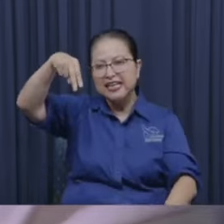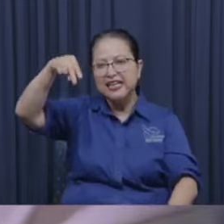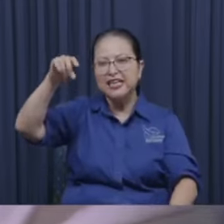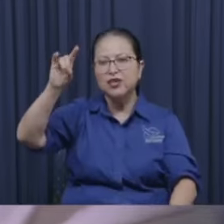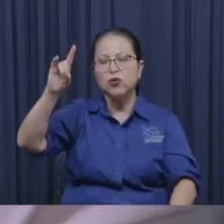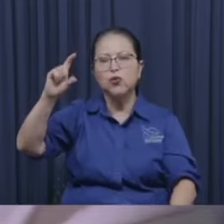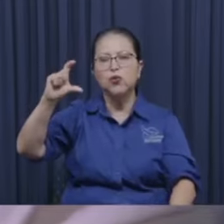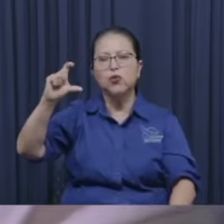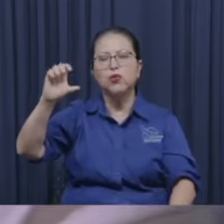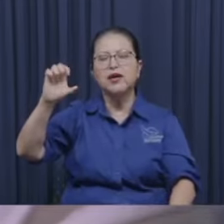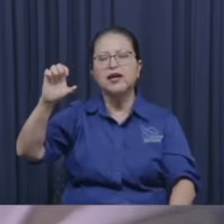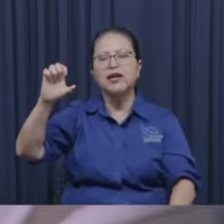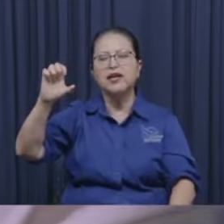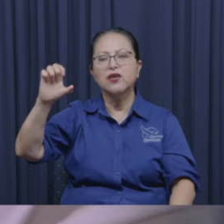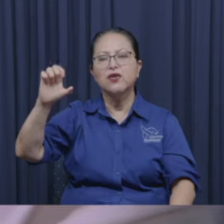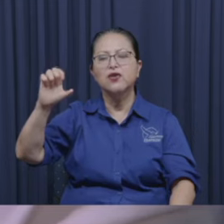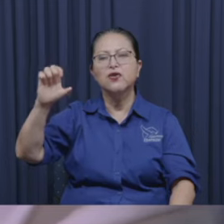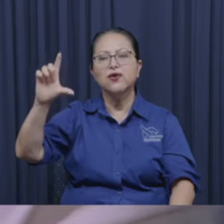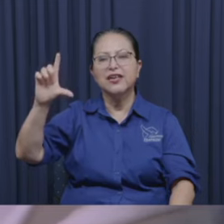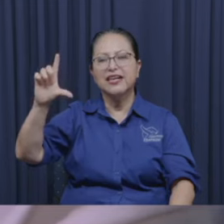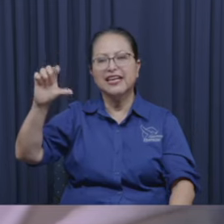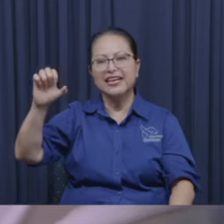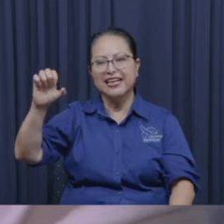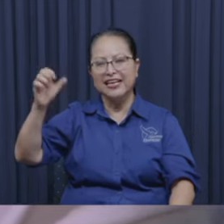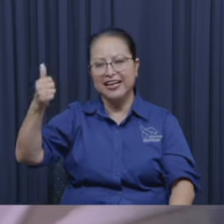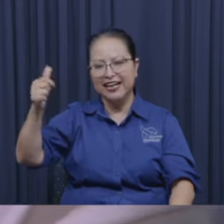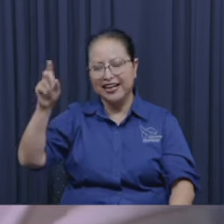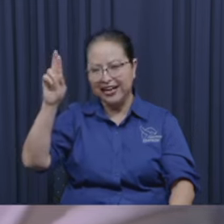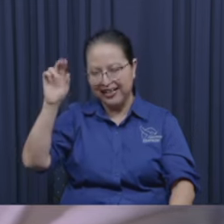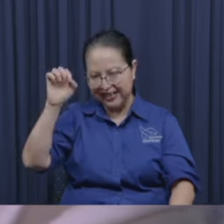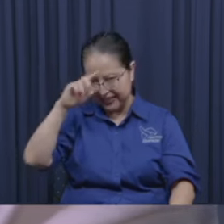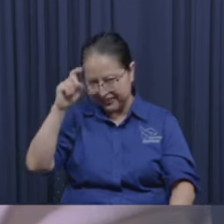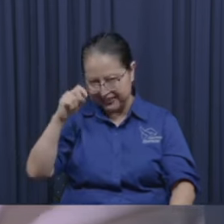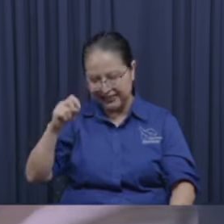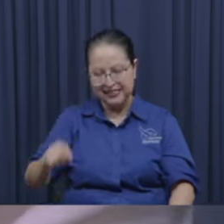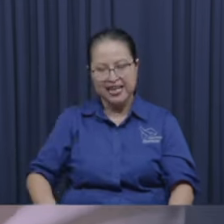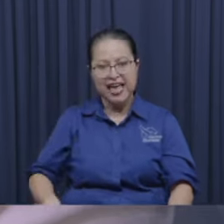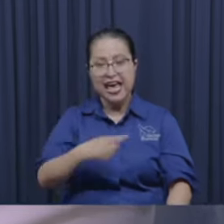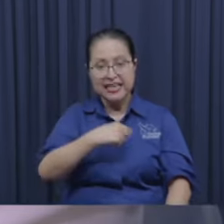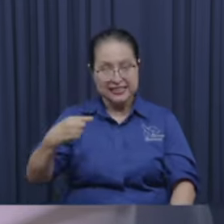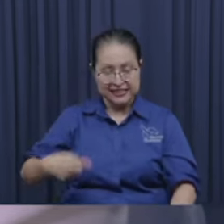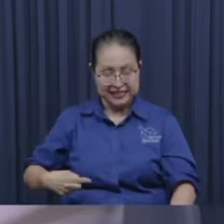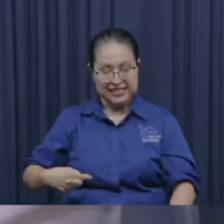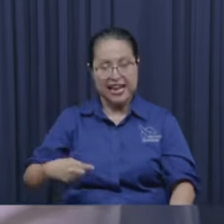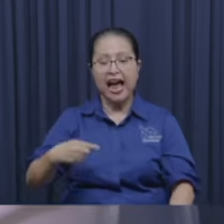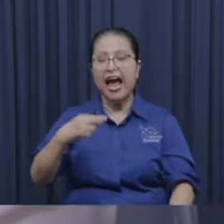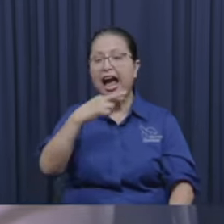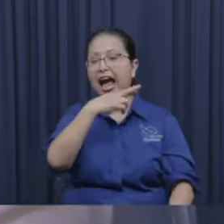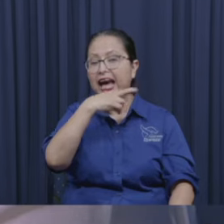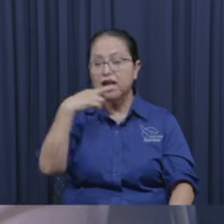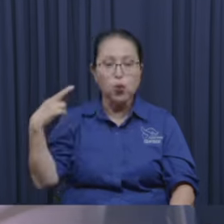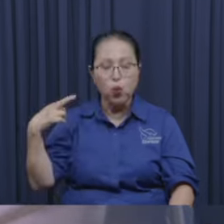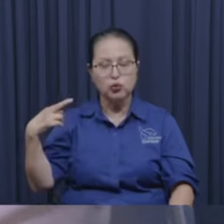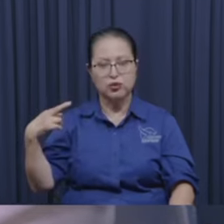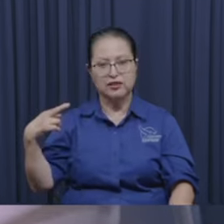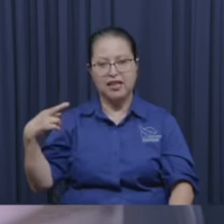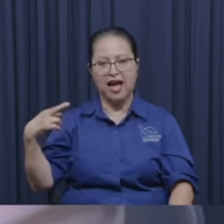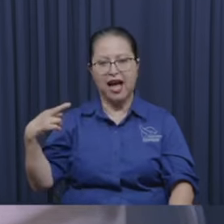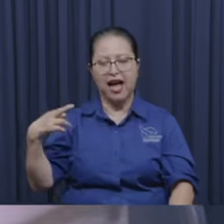Unidos Irán Corea del Norte China Inglaterra Francia